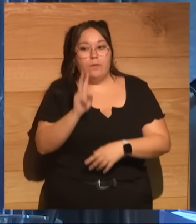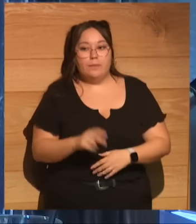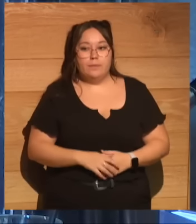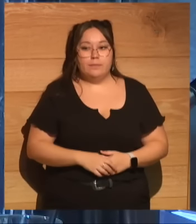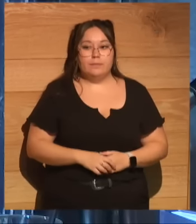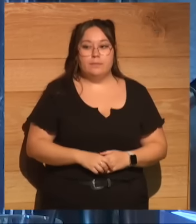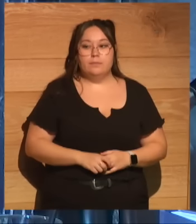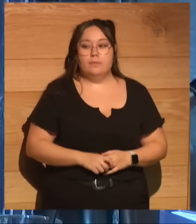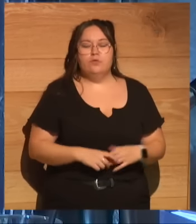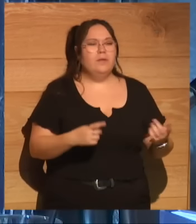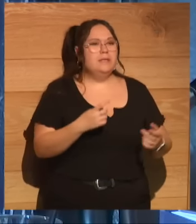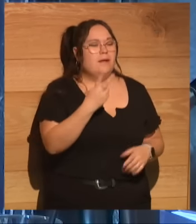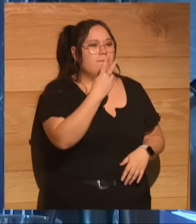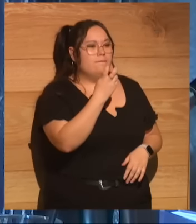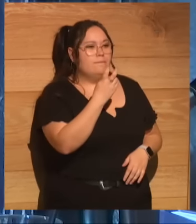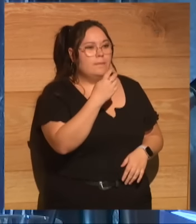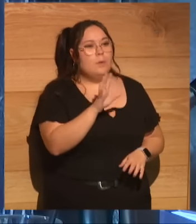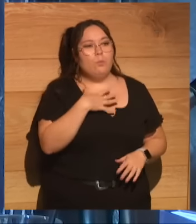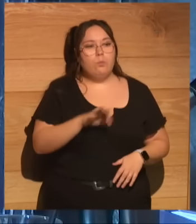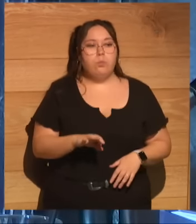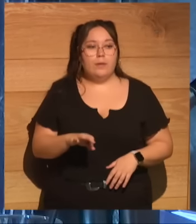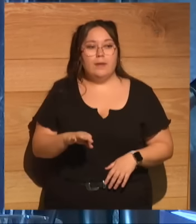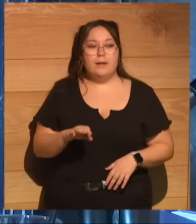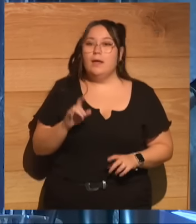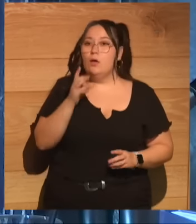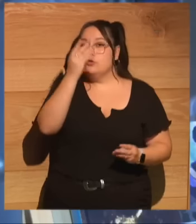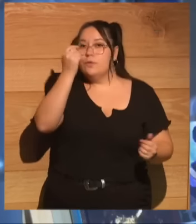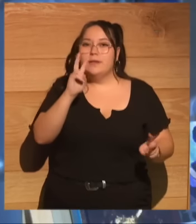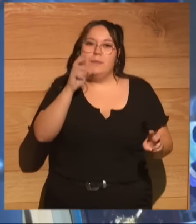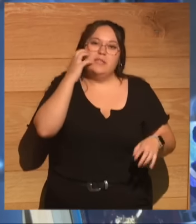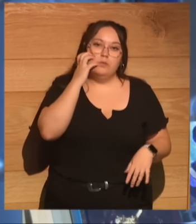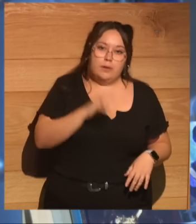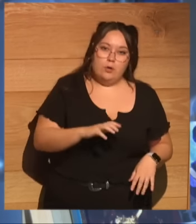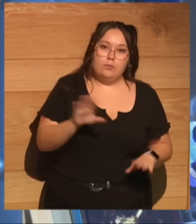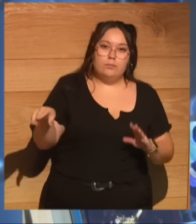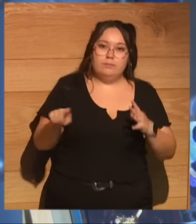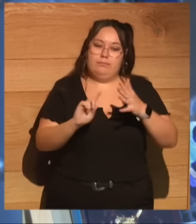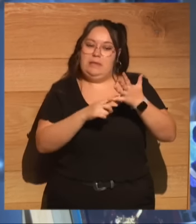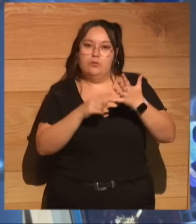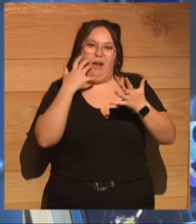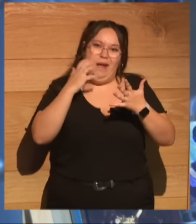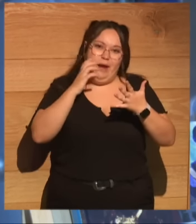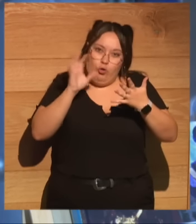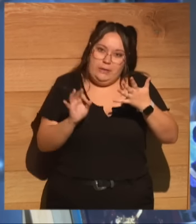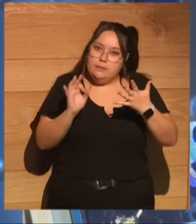Y quizás se nos ha olvidado lo de ser un bicho raro. Apunta un quinto aspecto, por favor. A ver, él